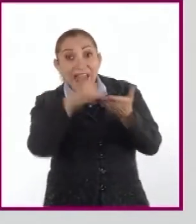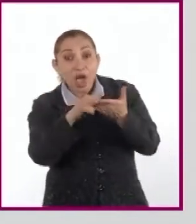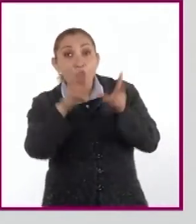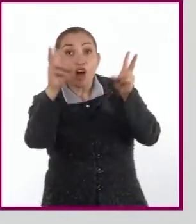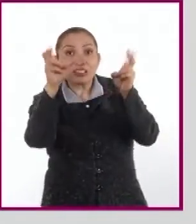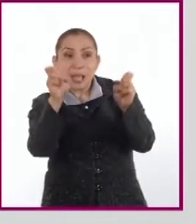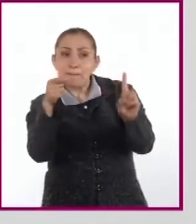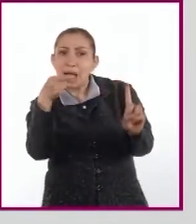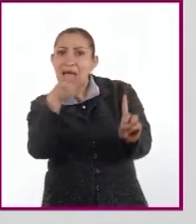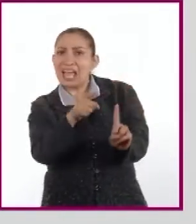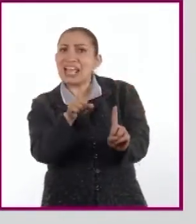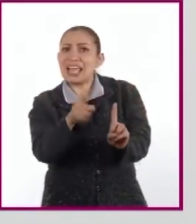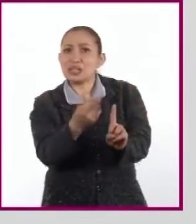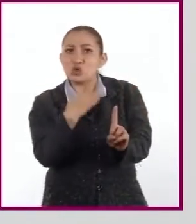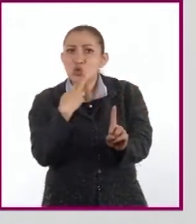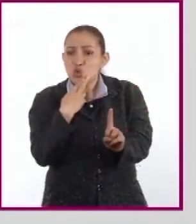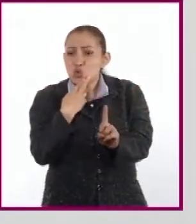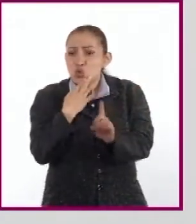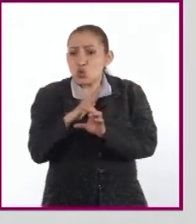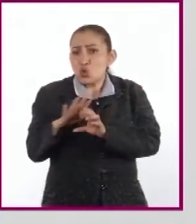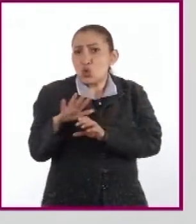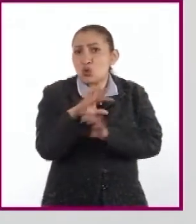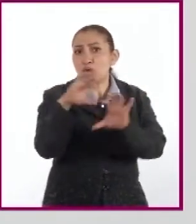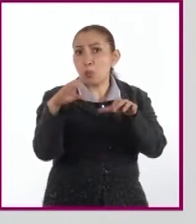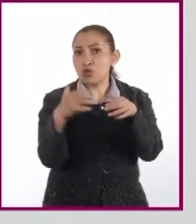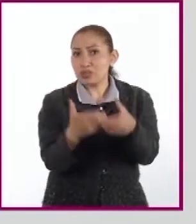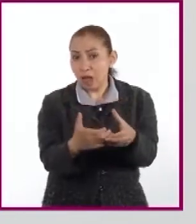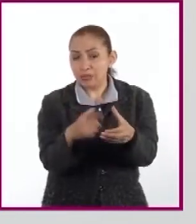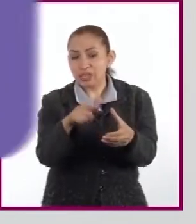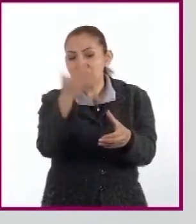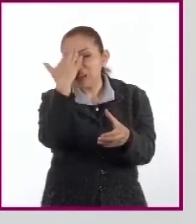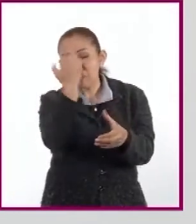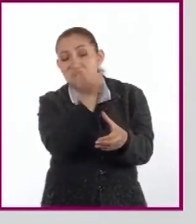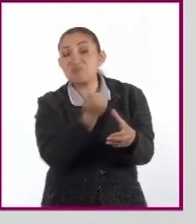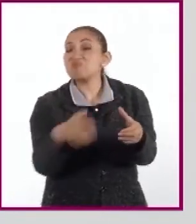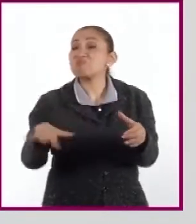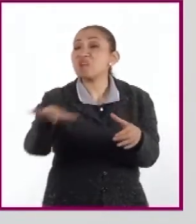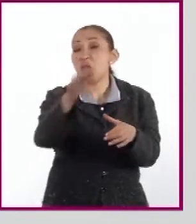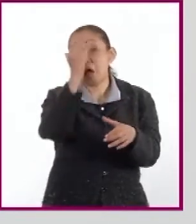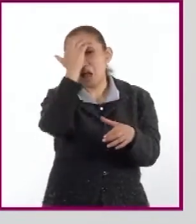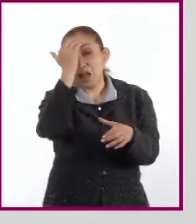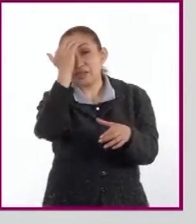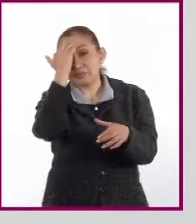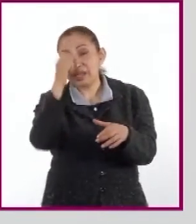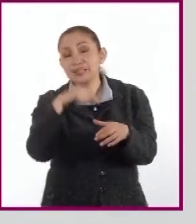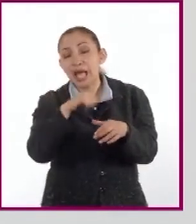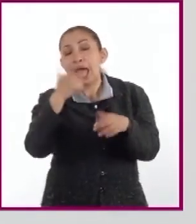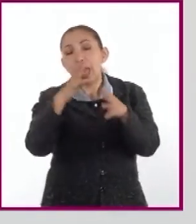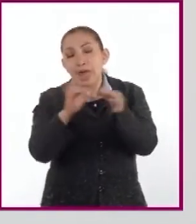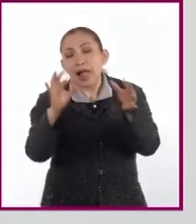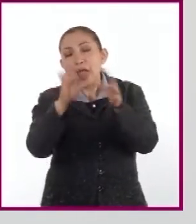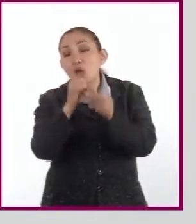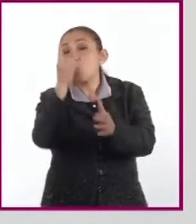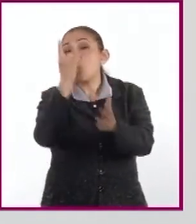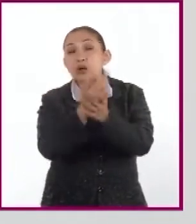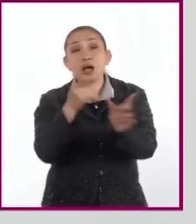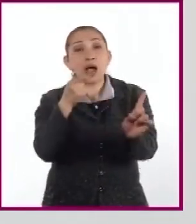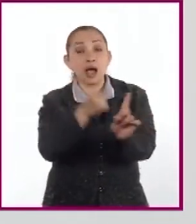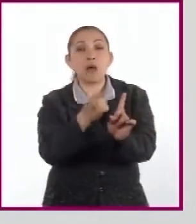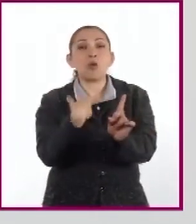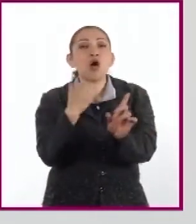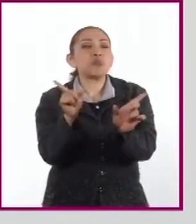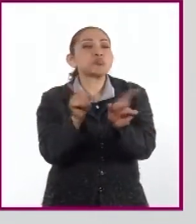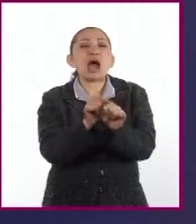tema central está arraigado en la comunidad y es conocido por todos, se tiende a narrar únicamente la